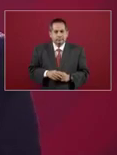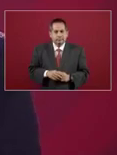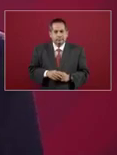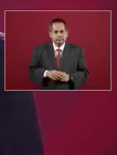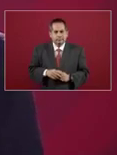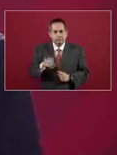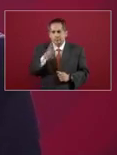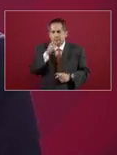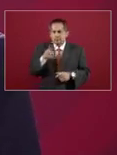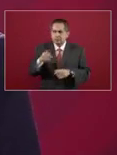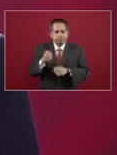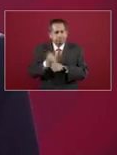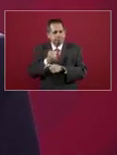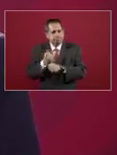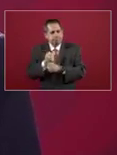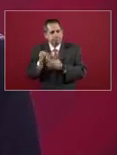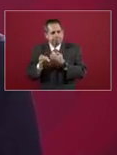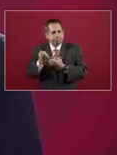practicar